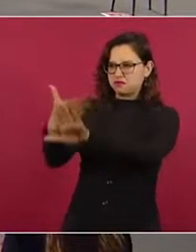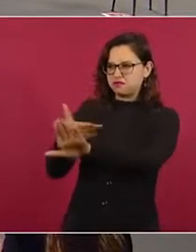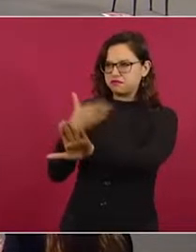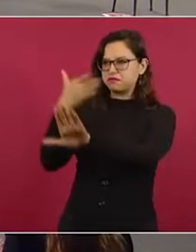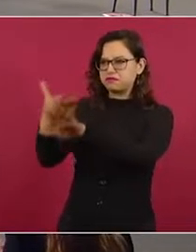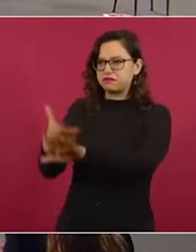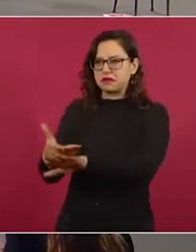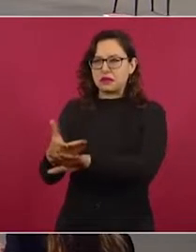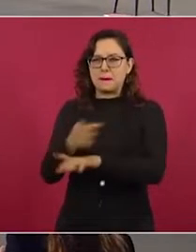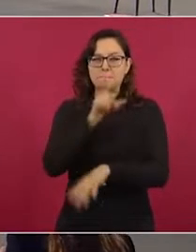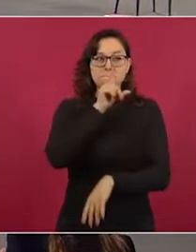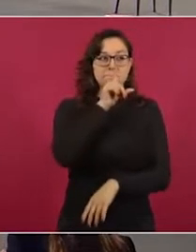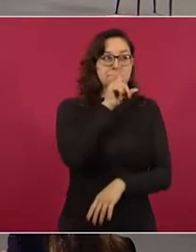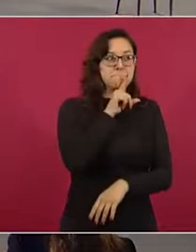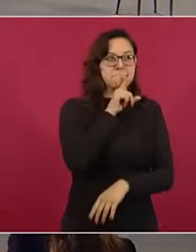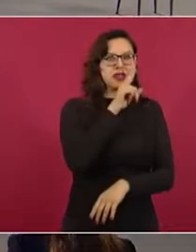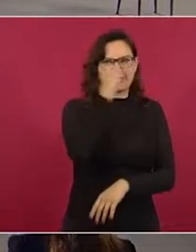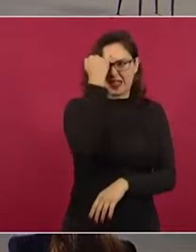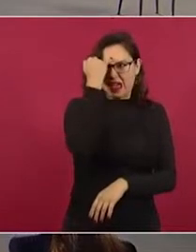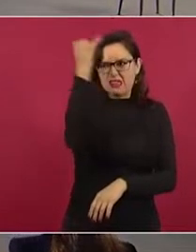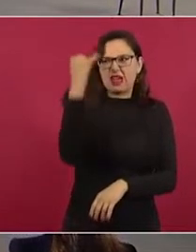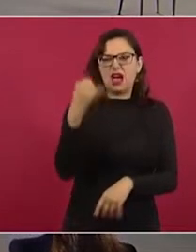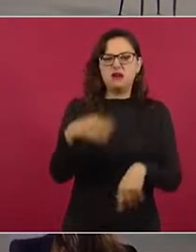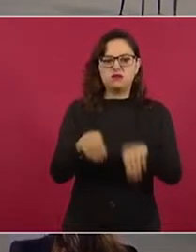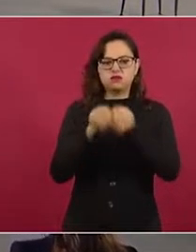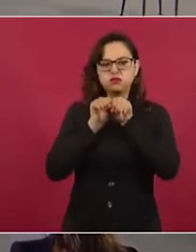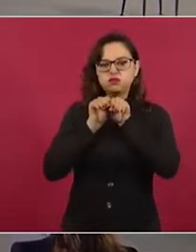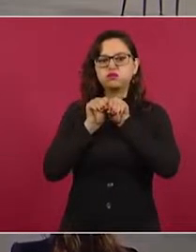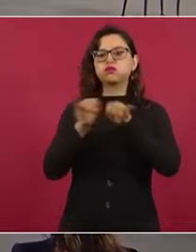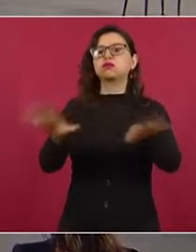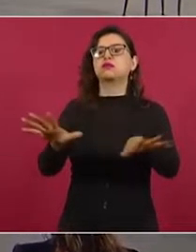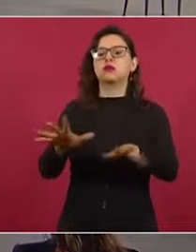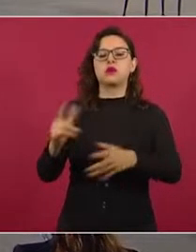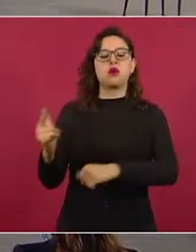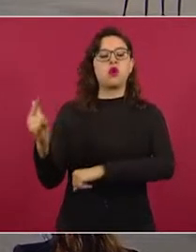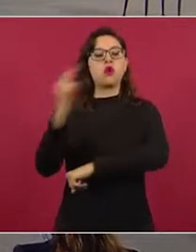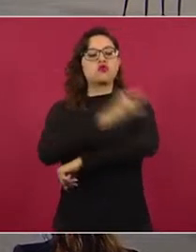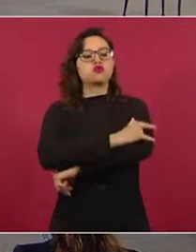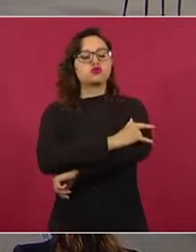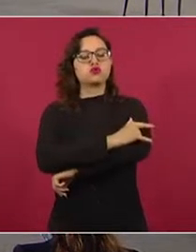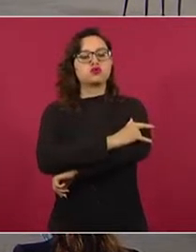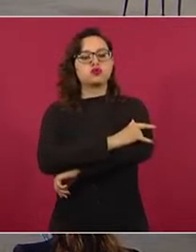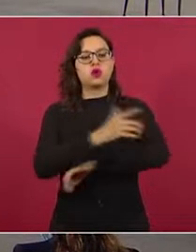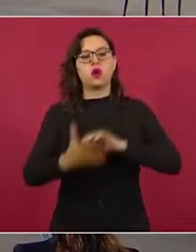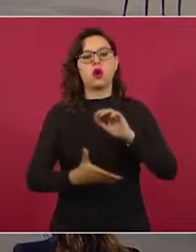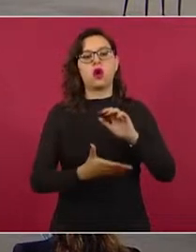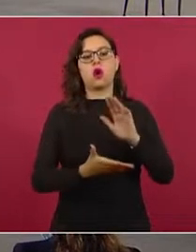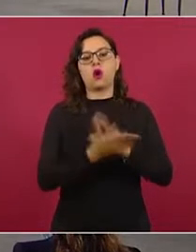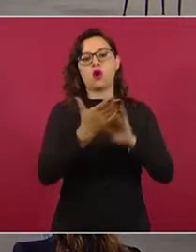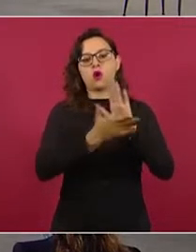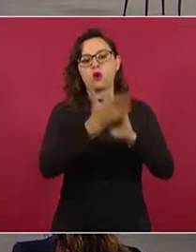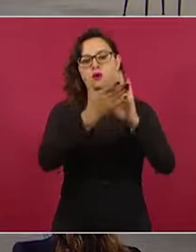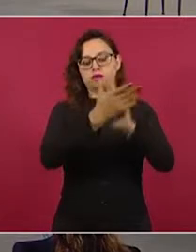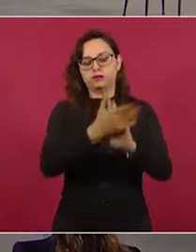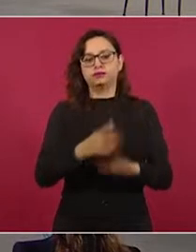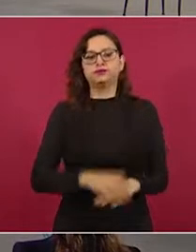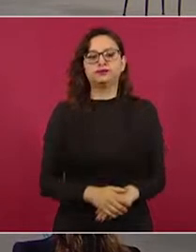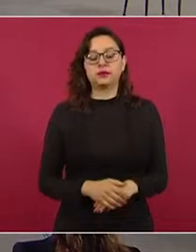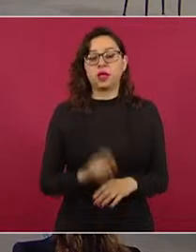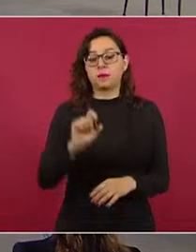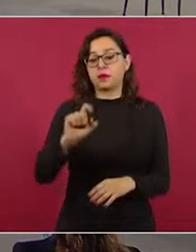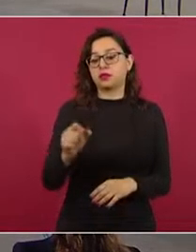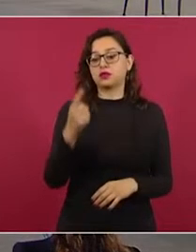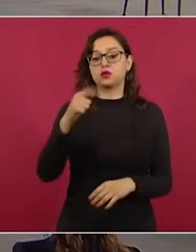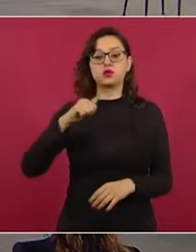el aeropuerto internacional Felipe Ángeles. El viernes 21 de abril, el aeropuerto